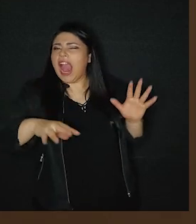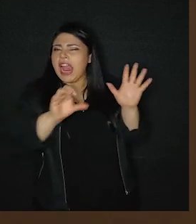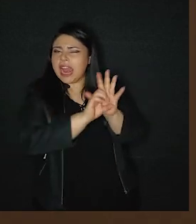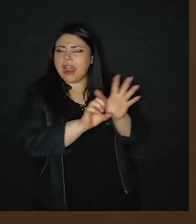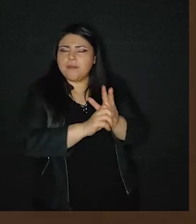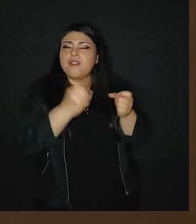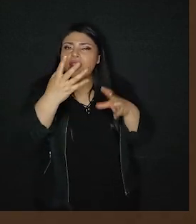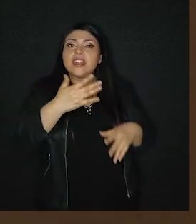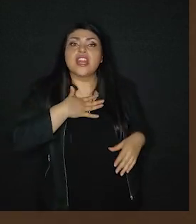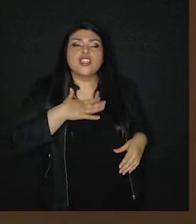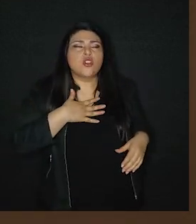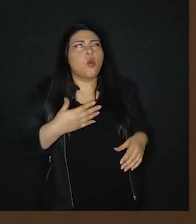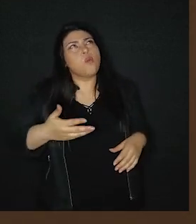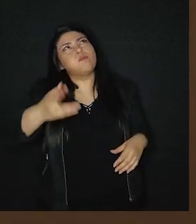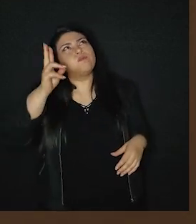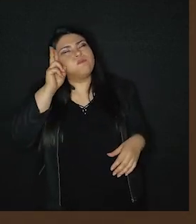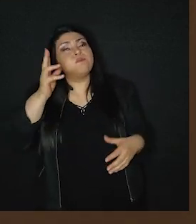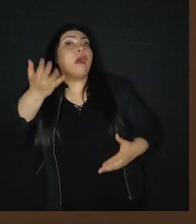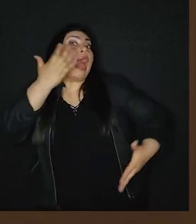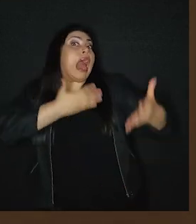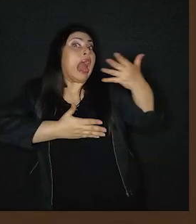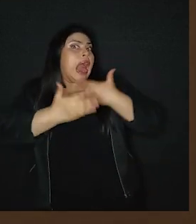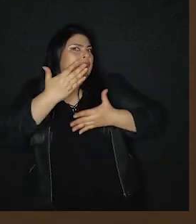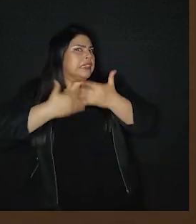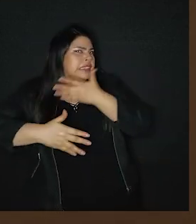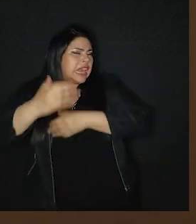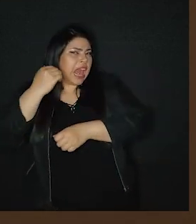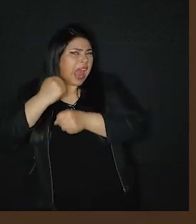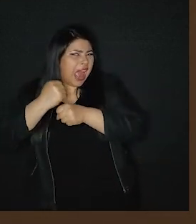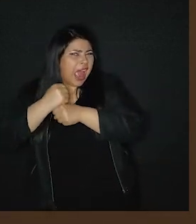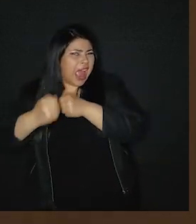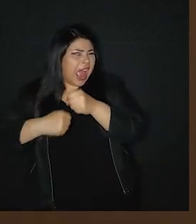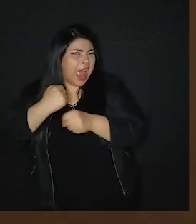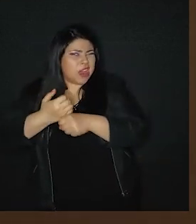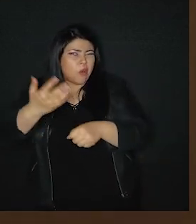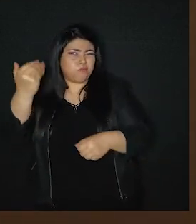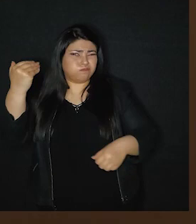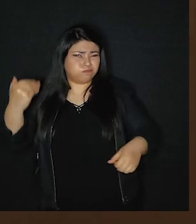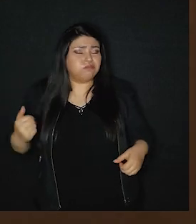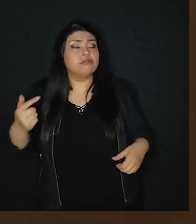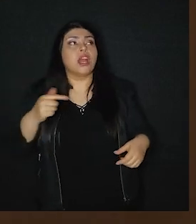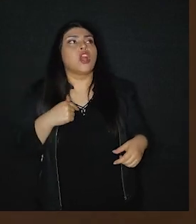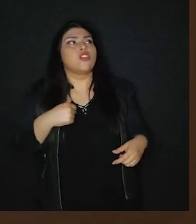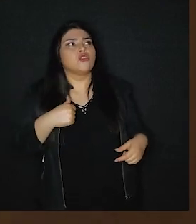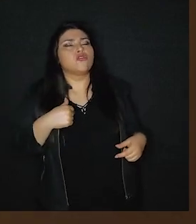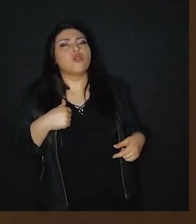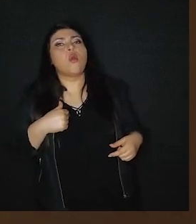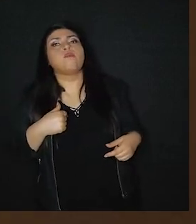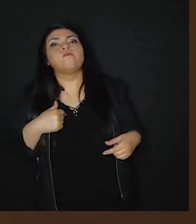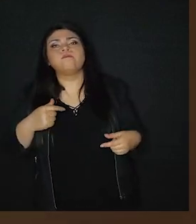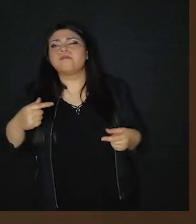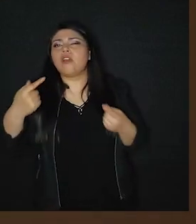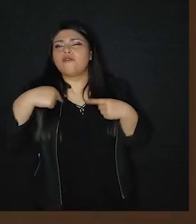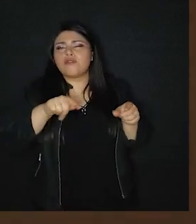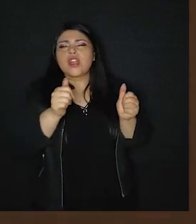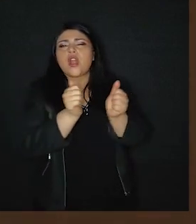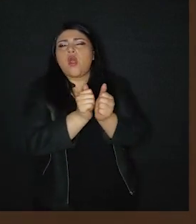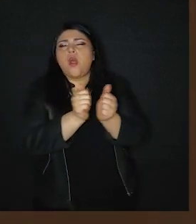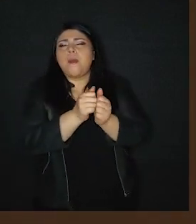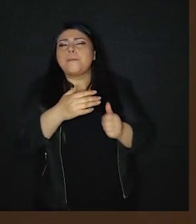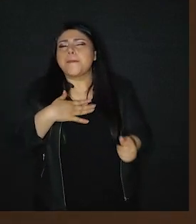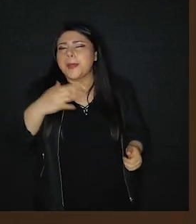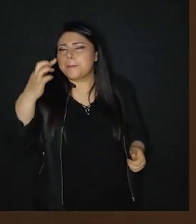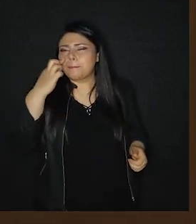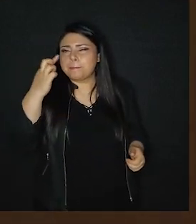el el congreso apostólico y profético que se hacía en Florida hace